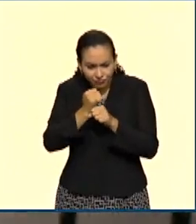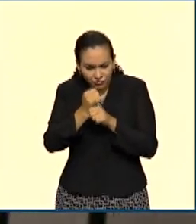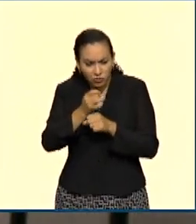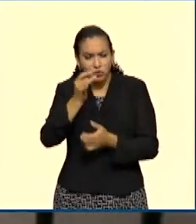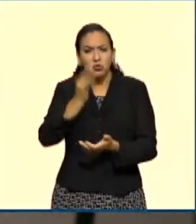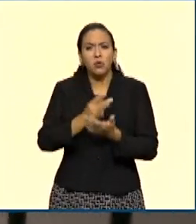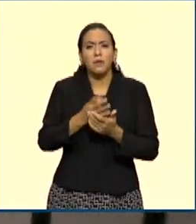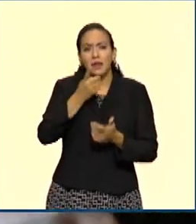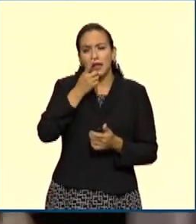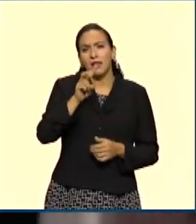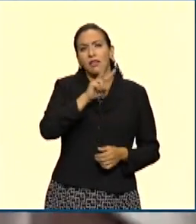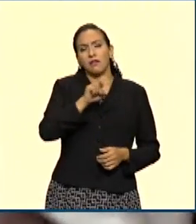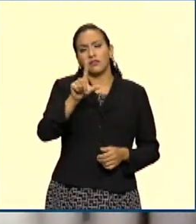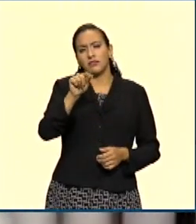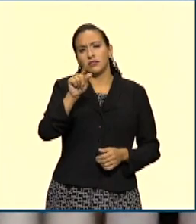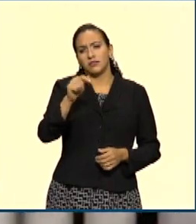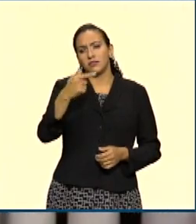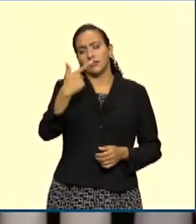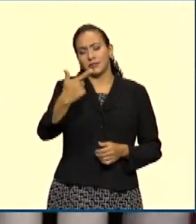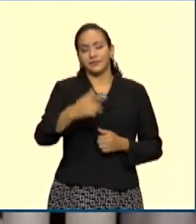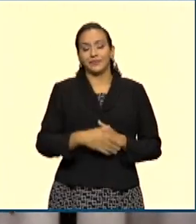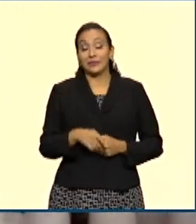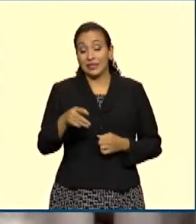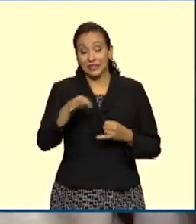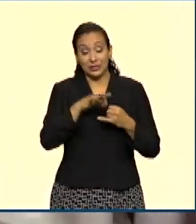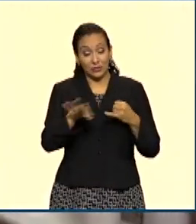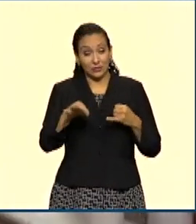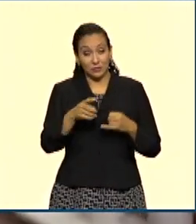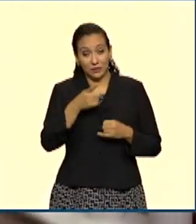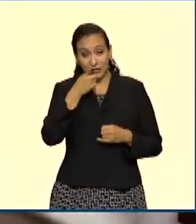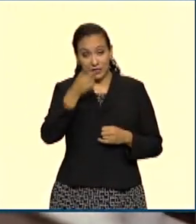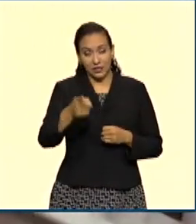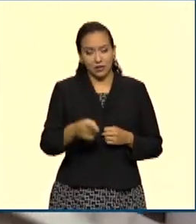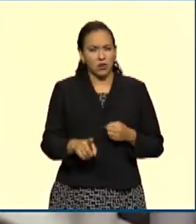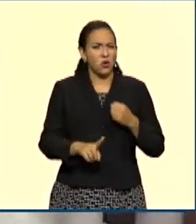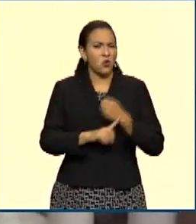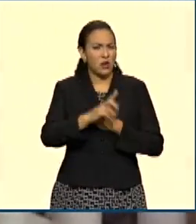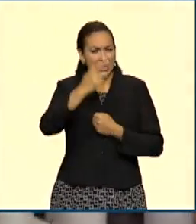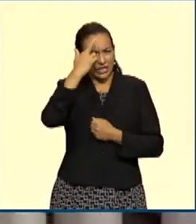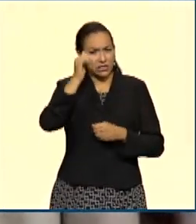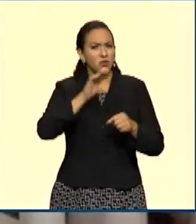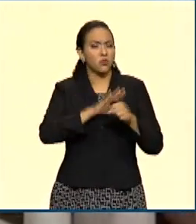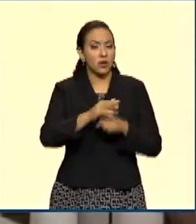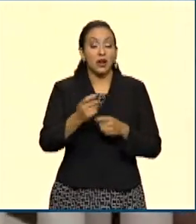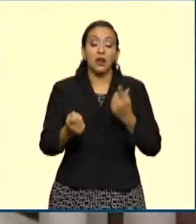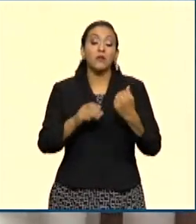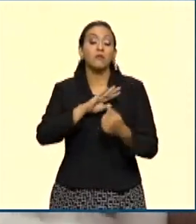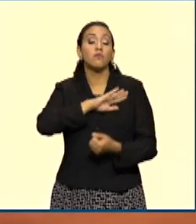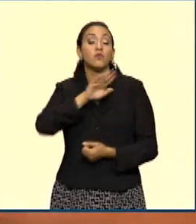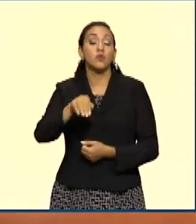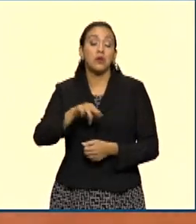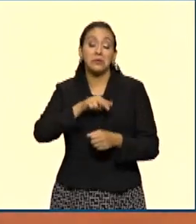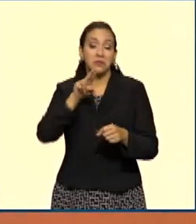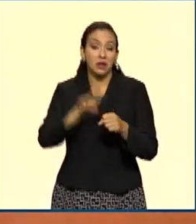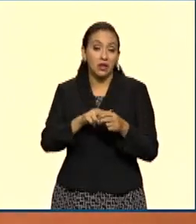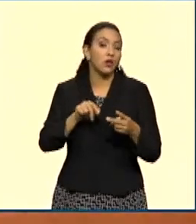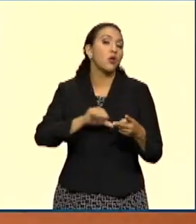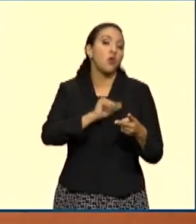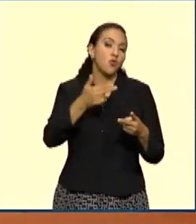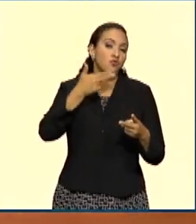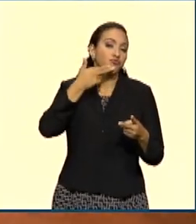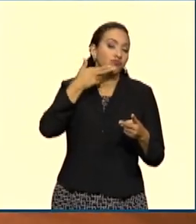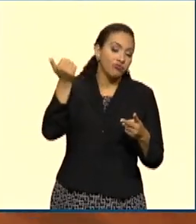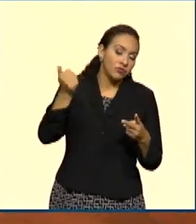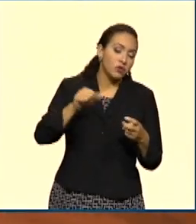contabilizó 277. Este último reportó que las principales causas fueron muerte natural, suicidio y homicidio.